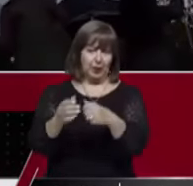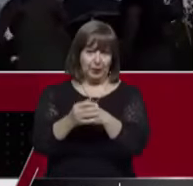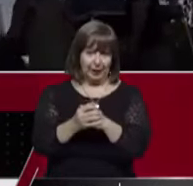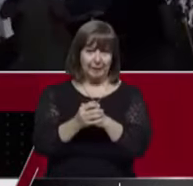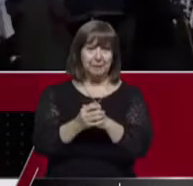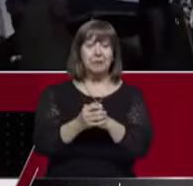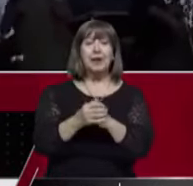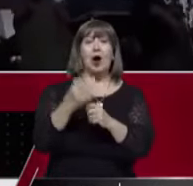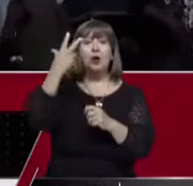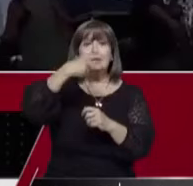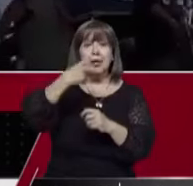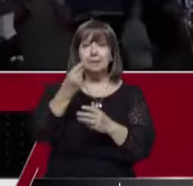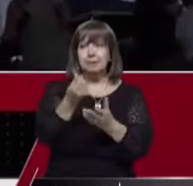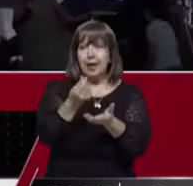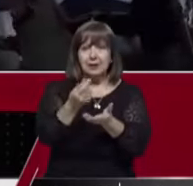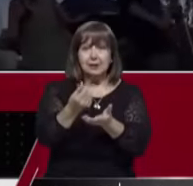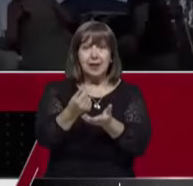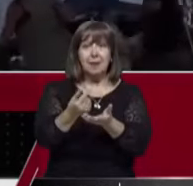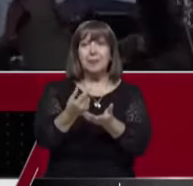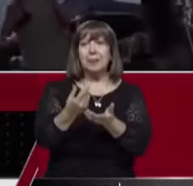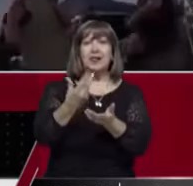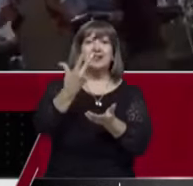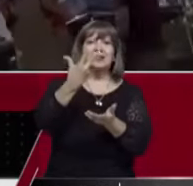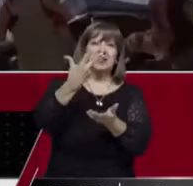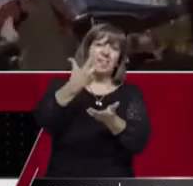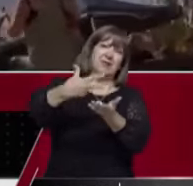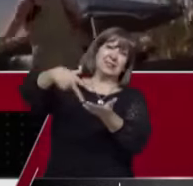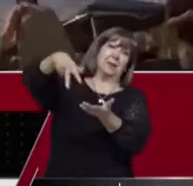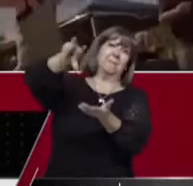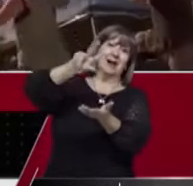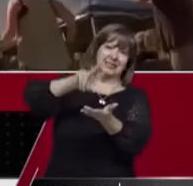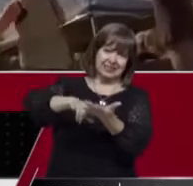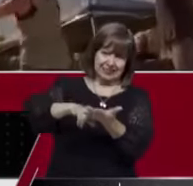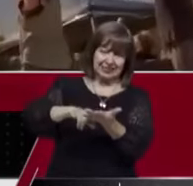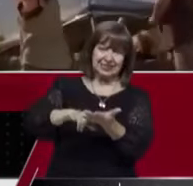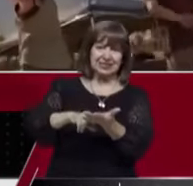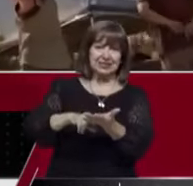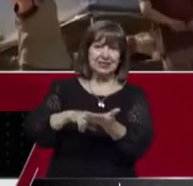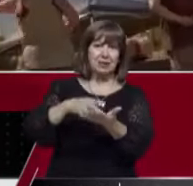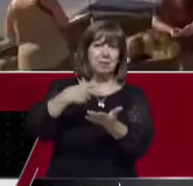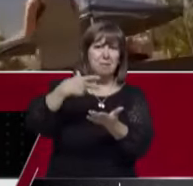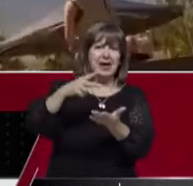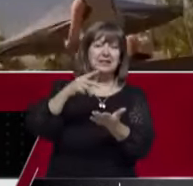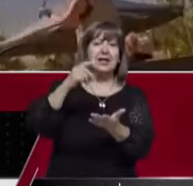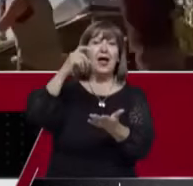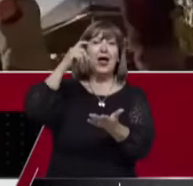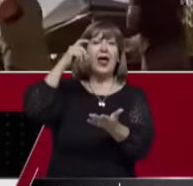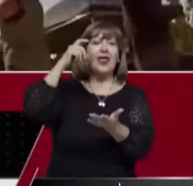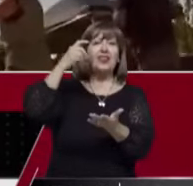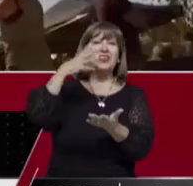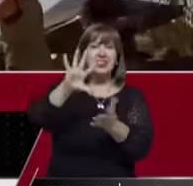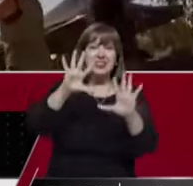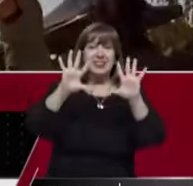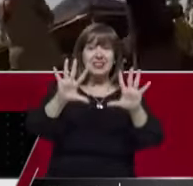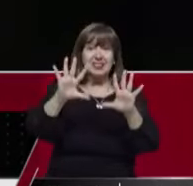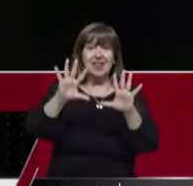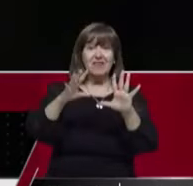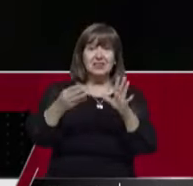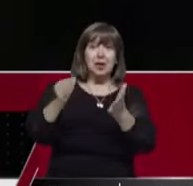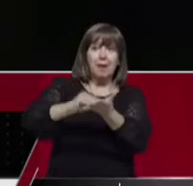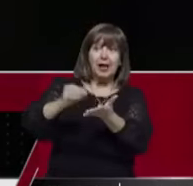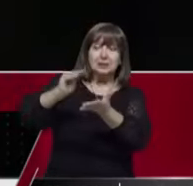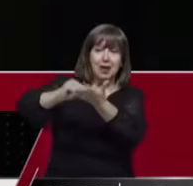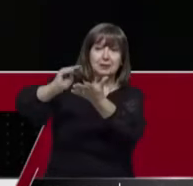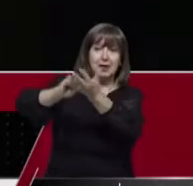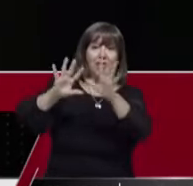3 veces más el precio de lo que cuesta una habitación. Bueno, sí, ya lo están cobrando más de 10 veces lo que cuesta